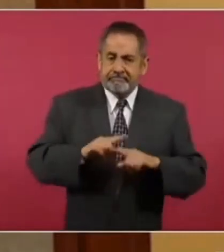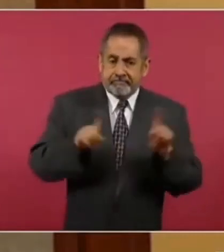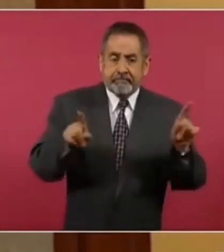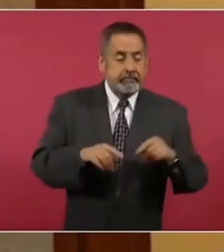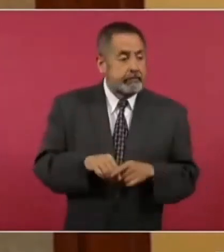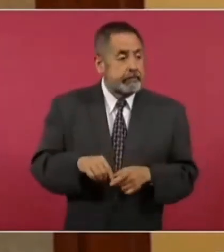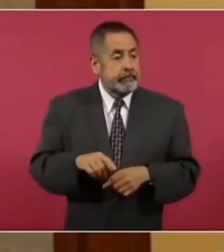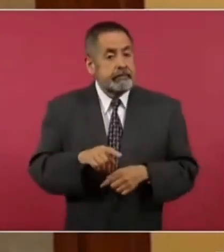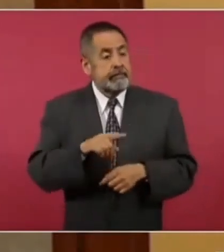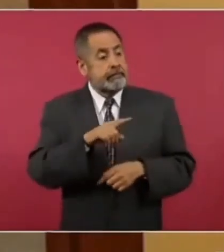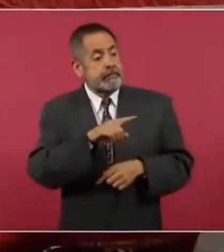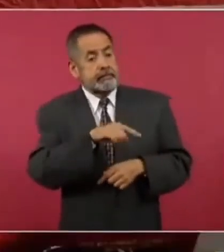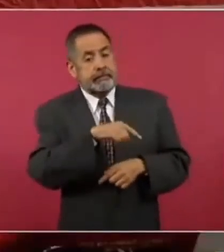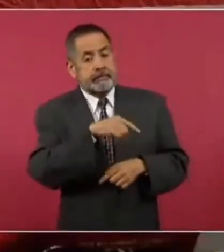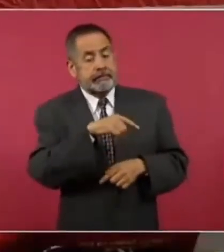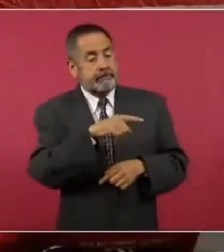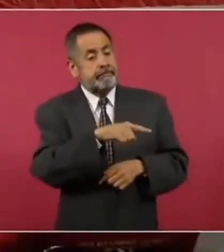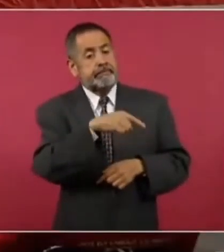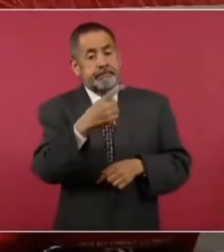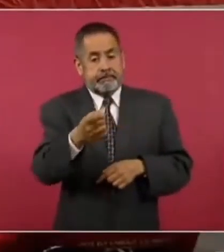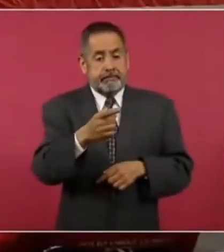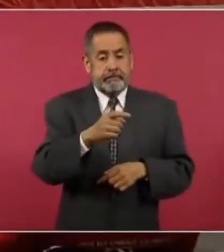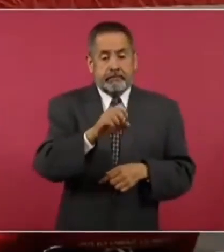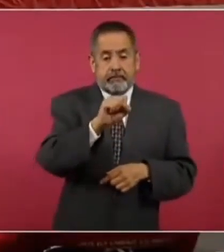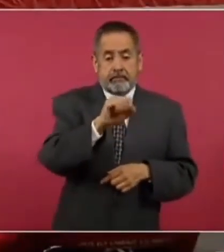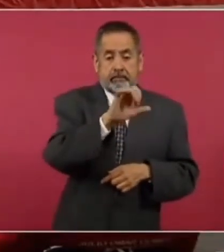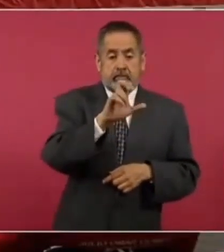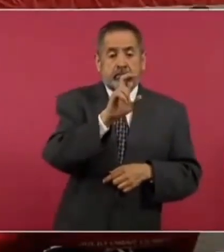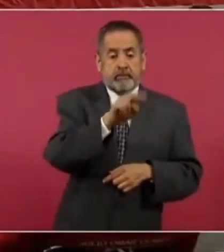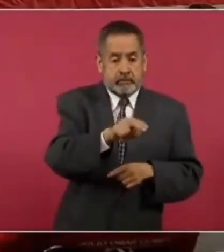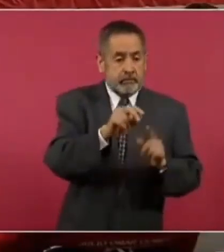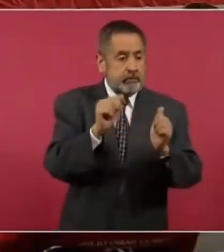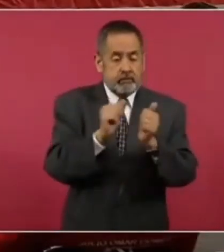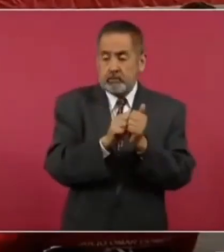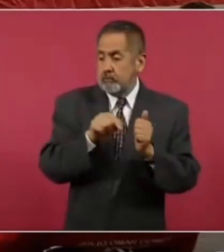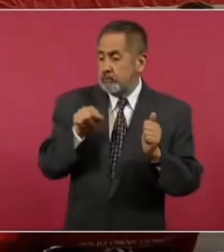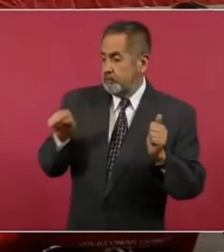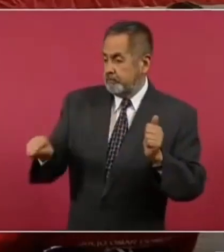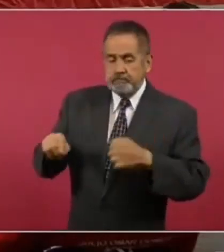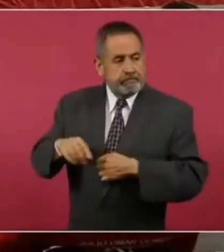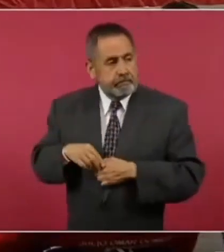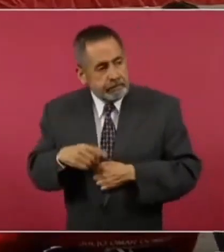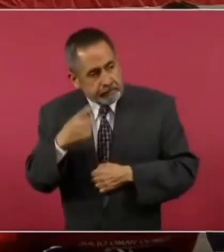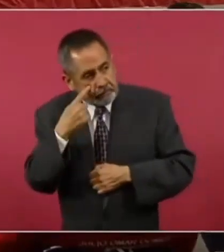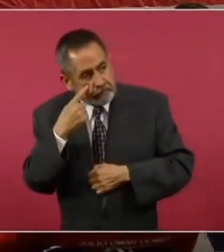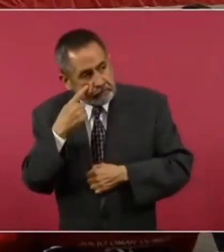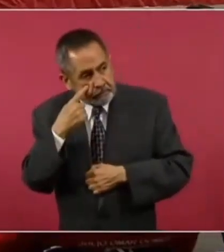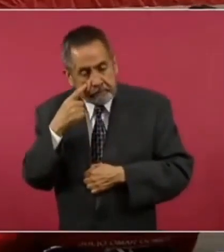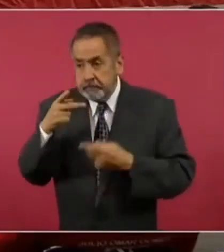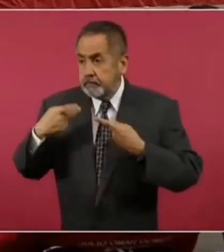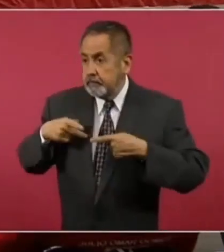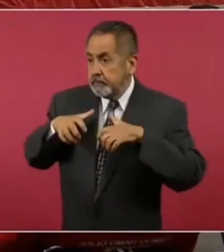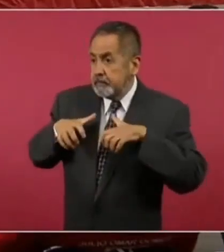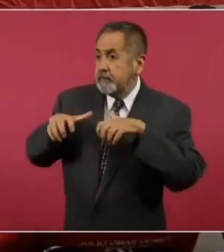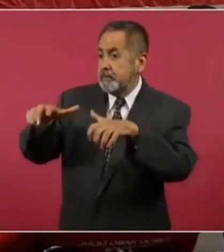la Corte en que el magistrado era electo popularmente